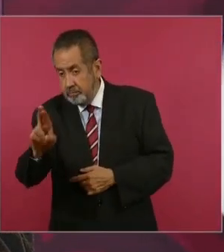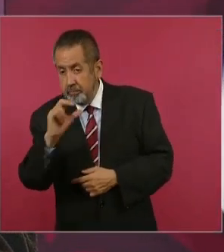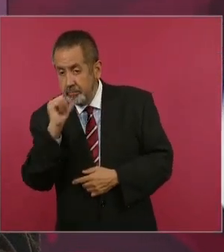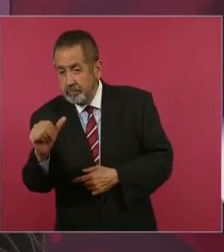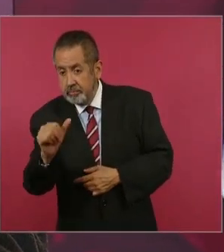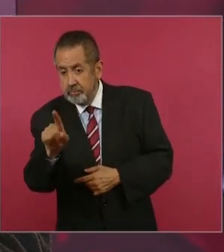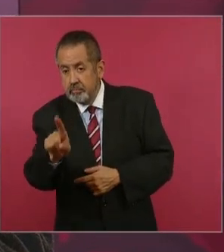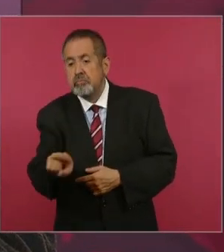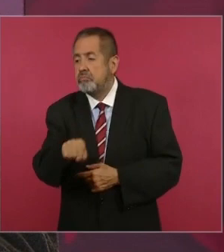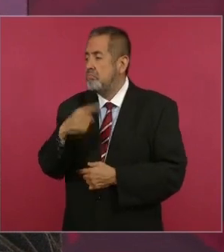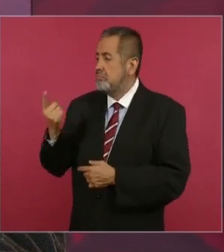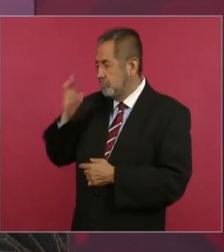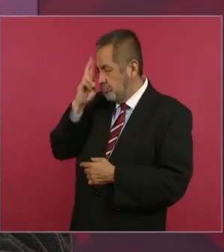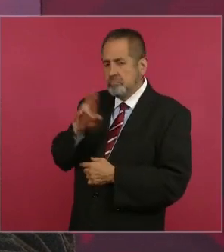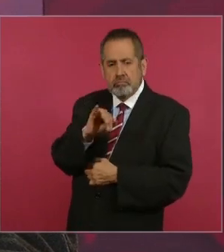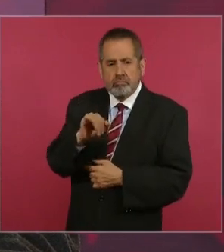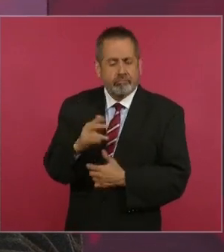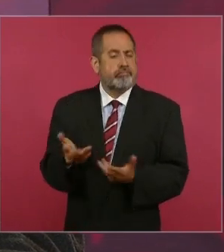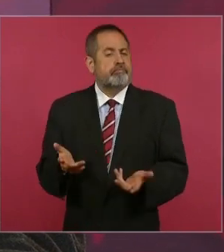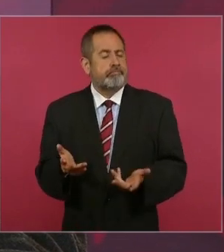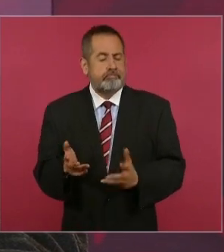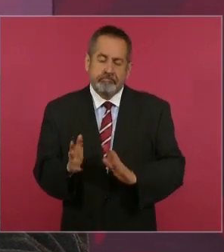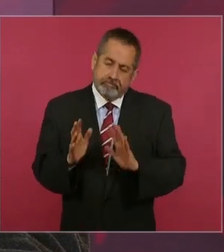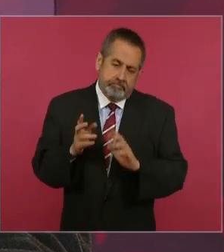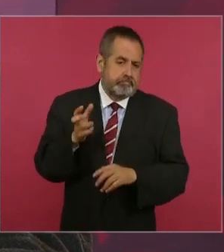y sin embargo el pueblo lo